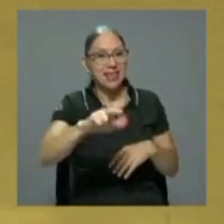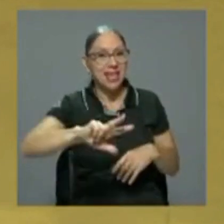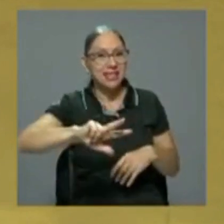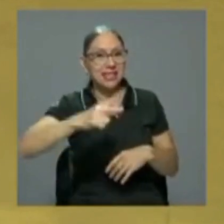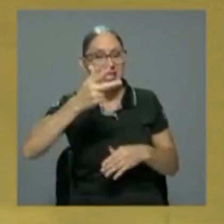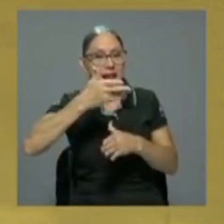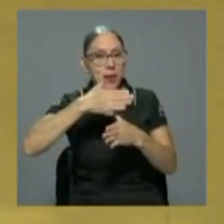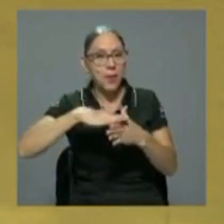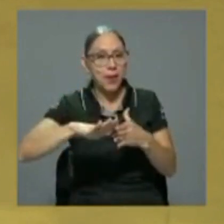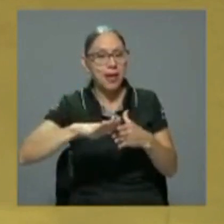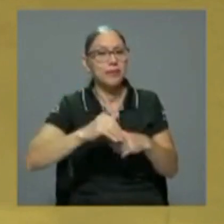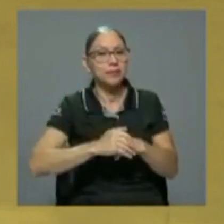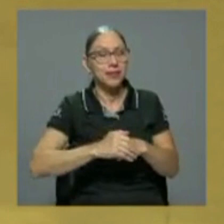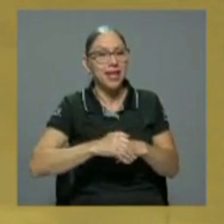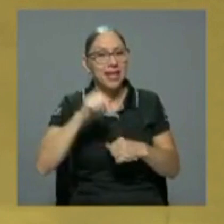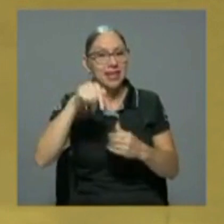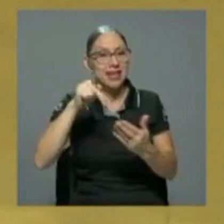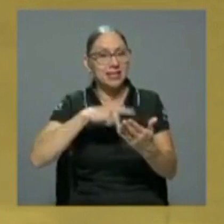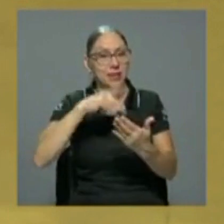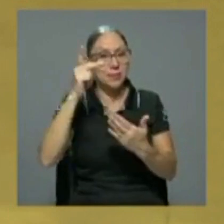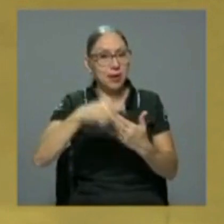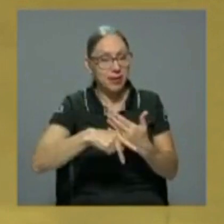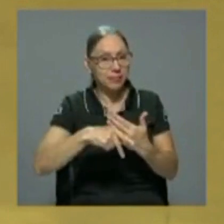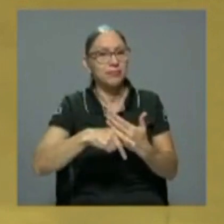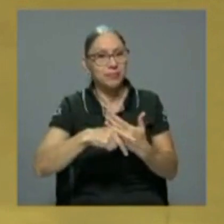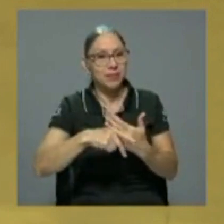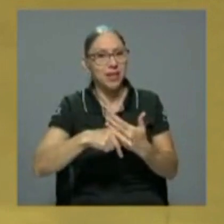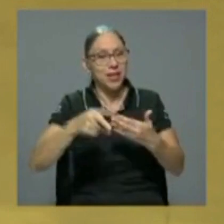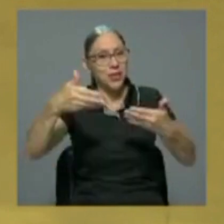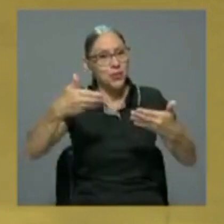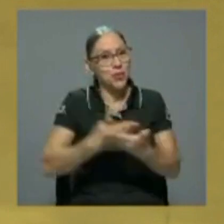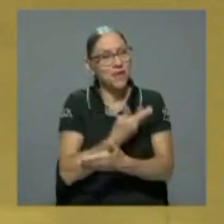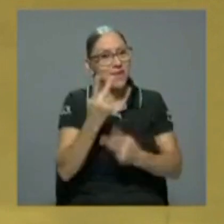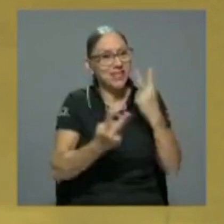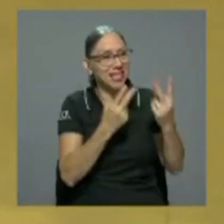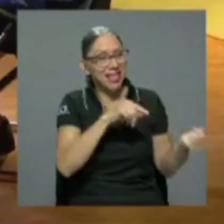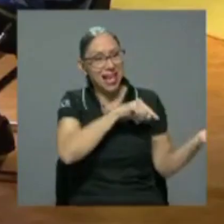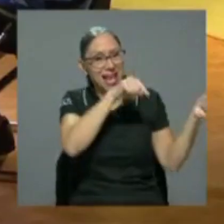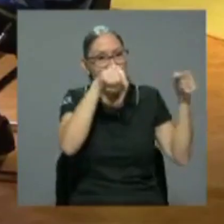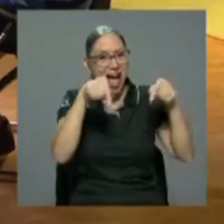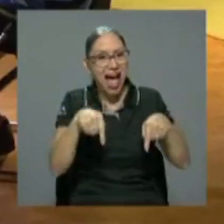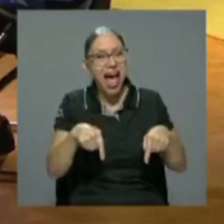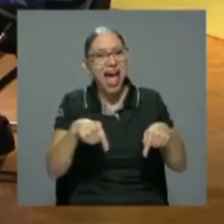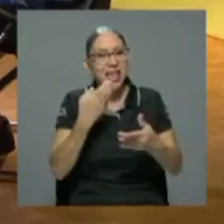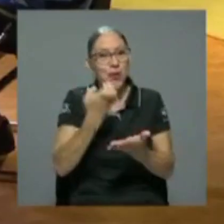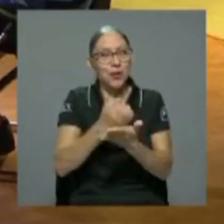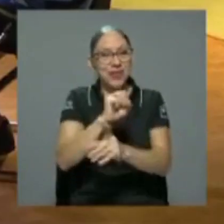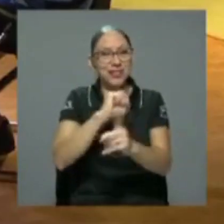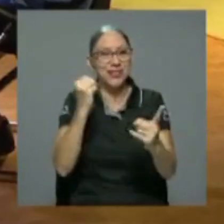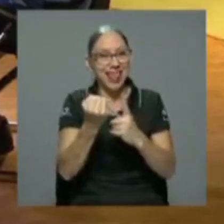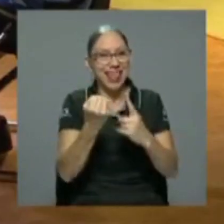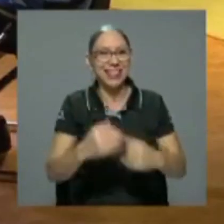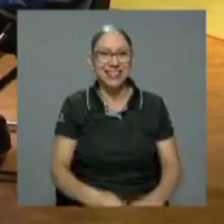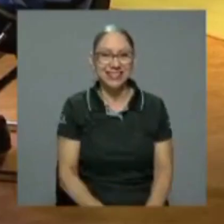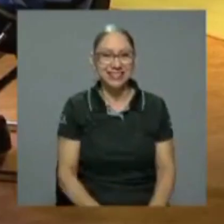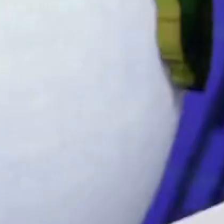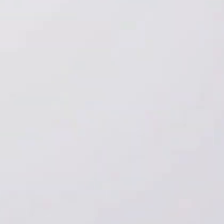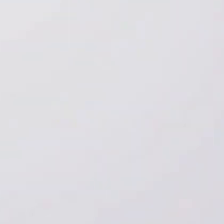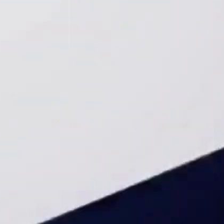último segmento de esta nueva visita suya a Economía y Sociedad.